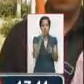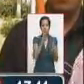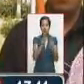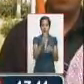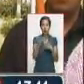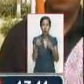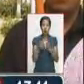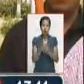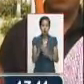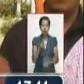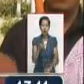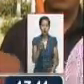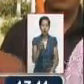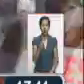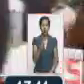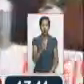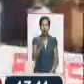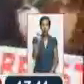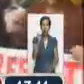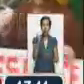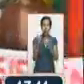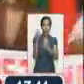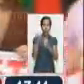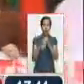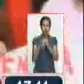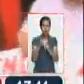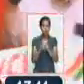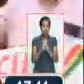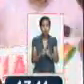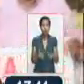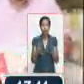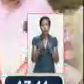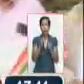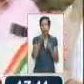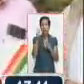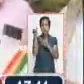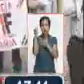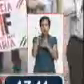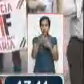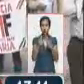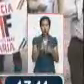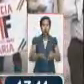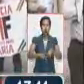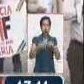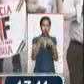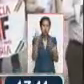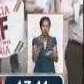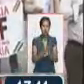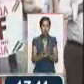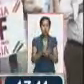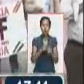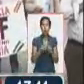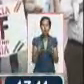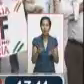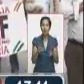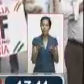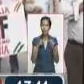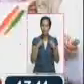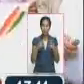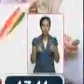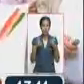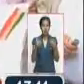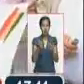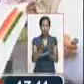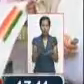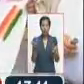el pueblo de Roboré y toda la Chiquitanía. Los activistas aseguraron que a pesar que en Santa Cruz se suspendió la medida del paro, ellos están dispuestos a